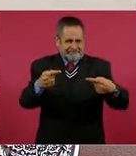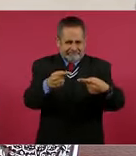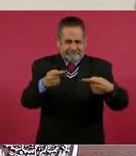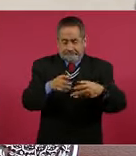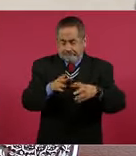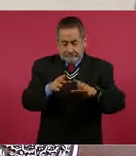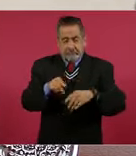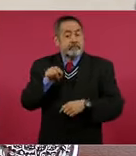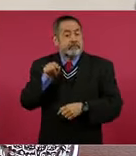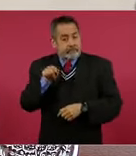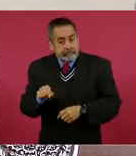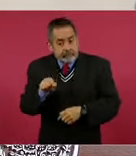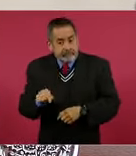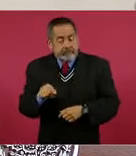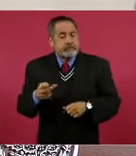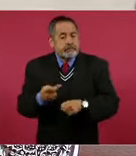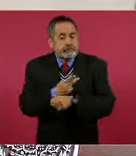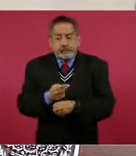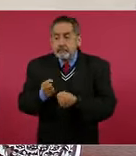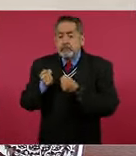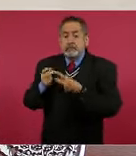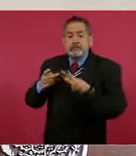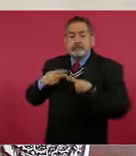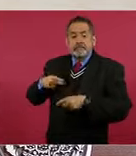llevó a que muchos